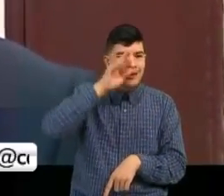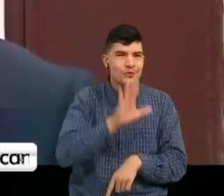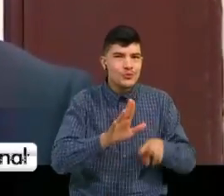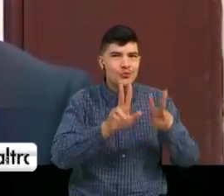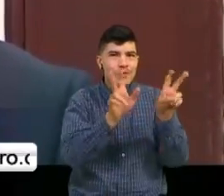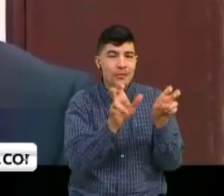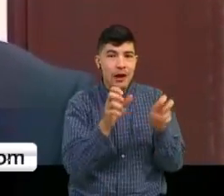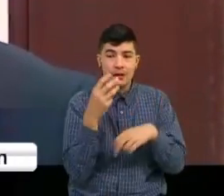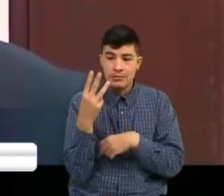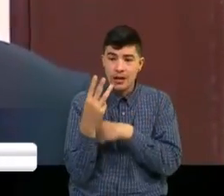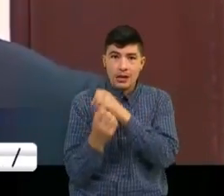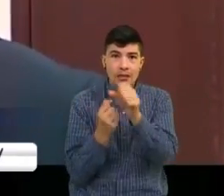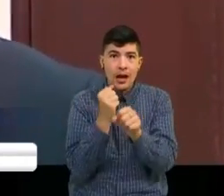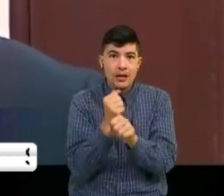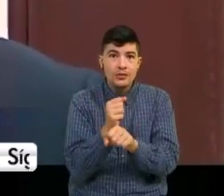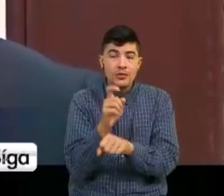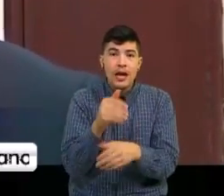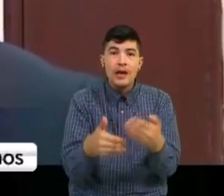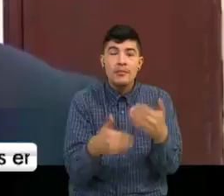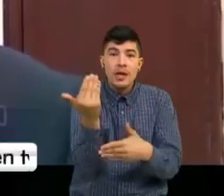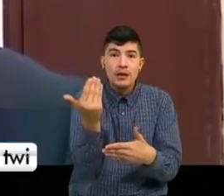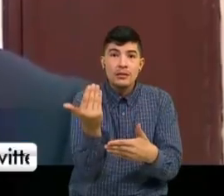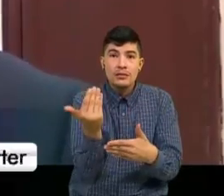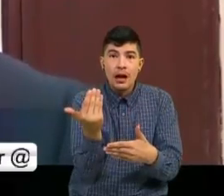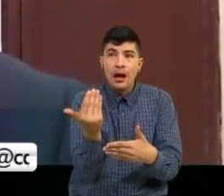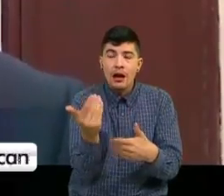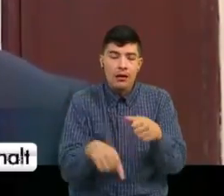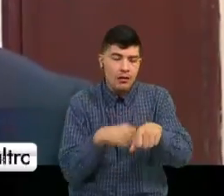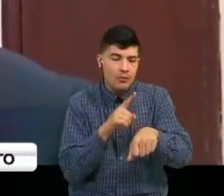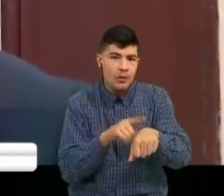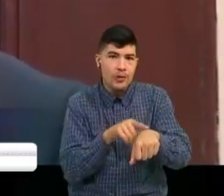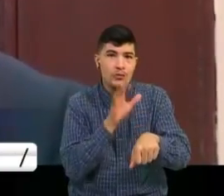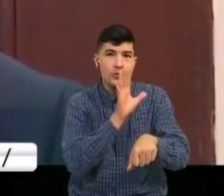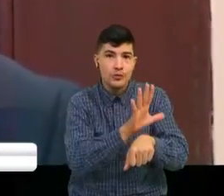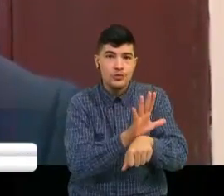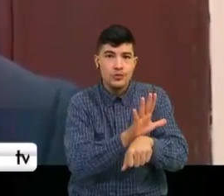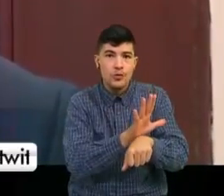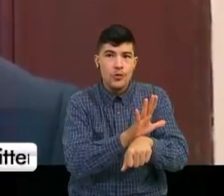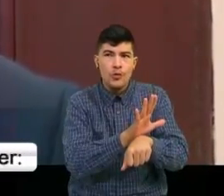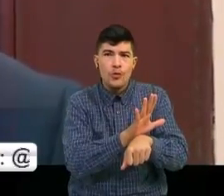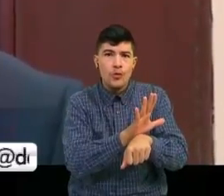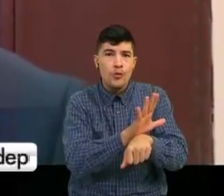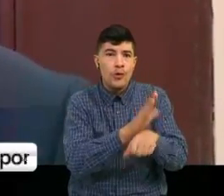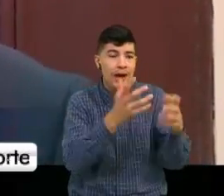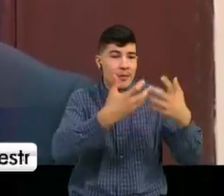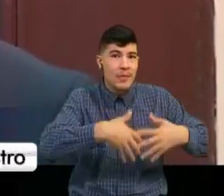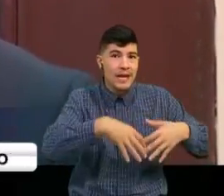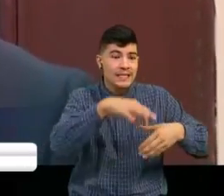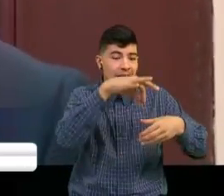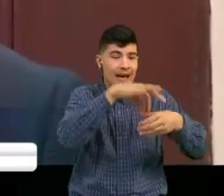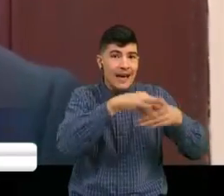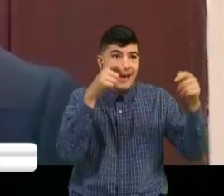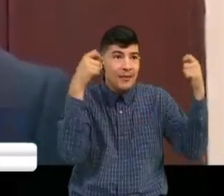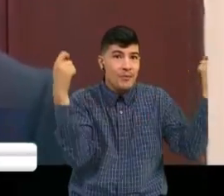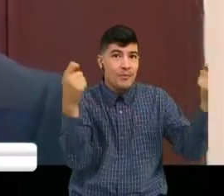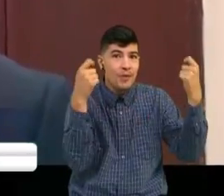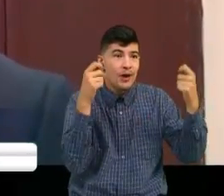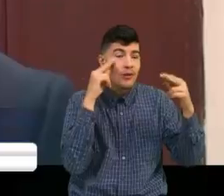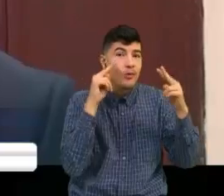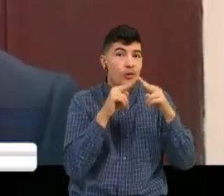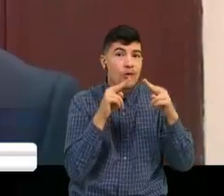los 3 años deben correr a partir del momento en que la autoridad electoral tiene conocimiento de